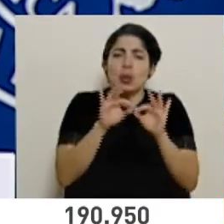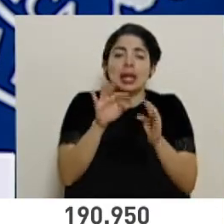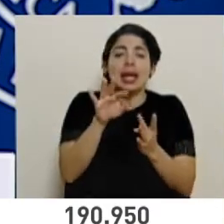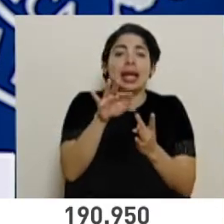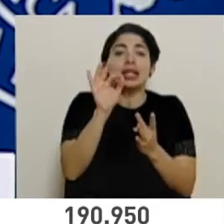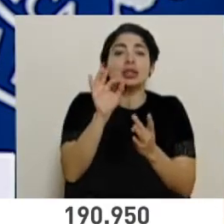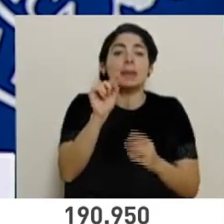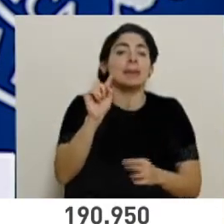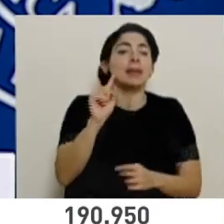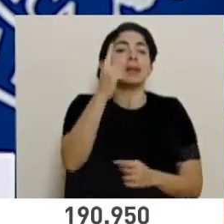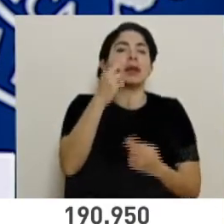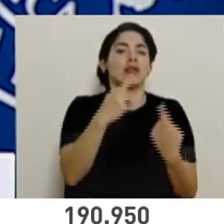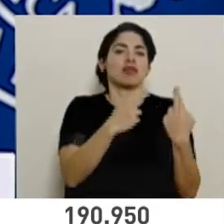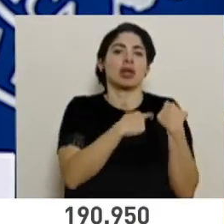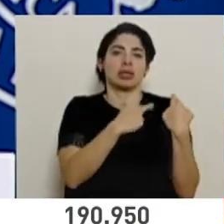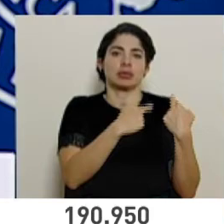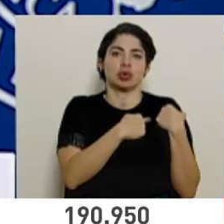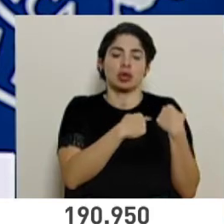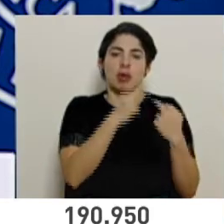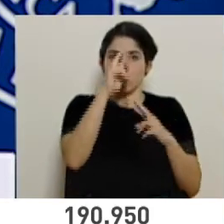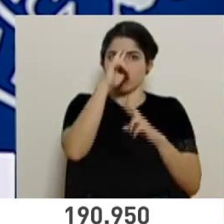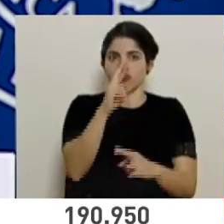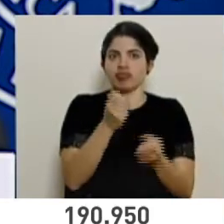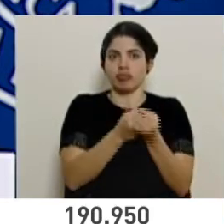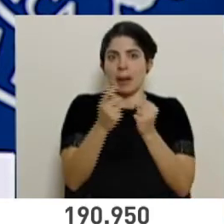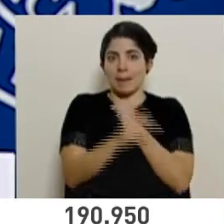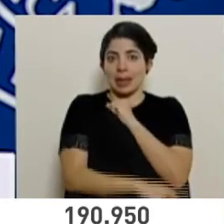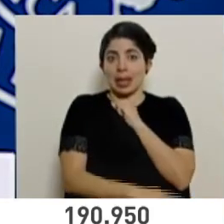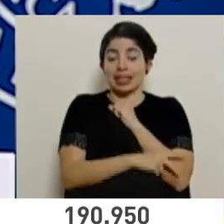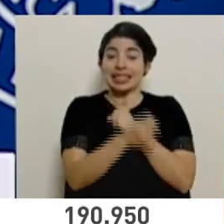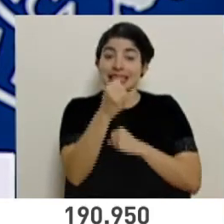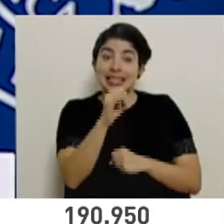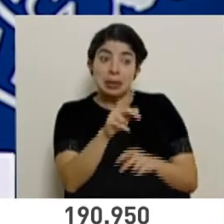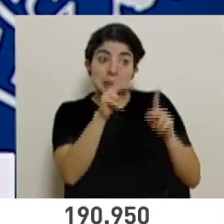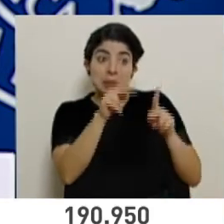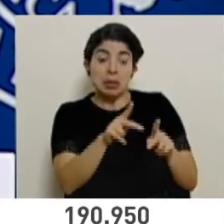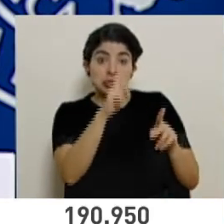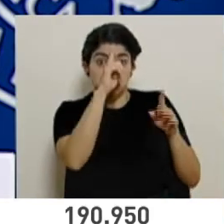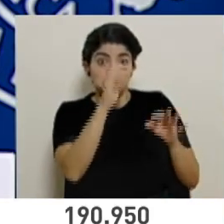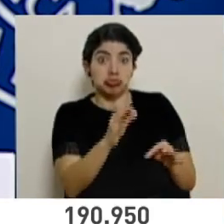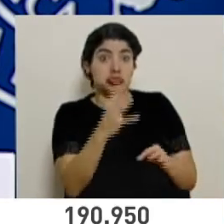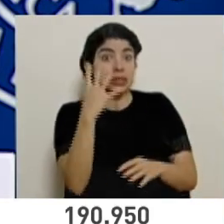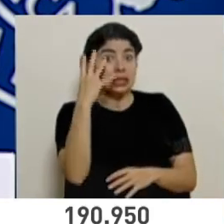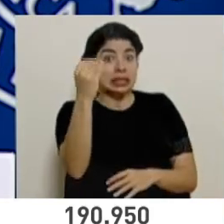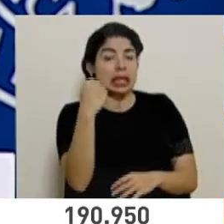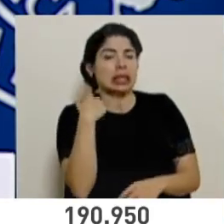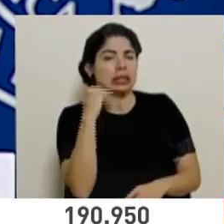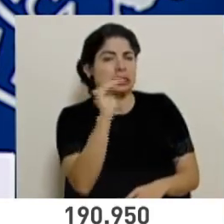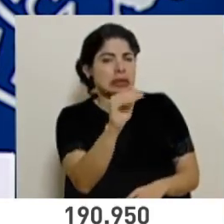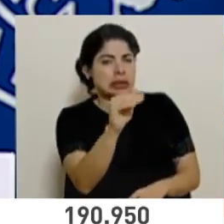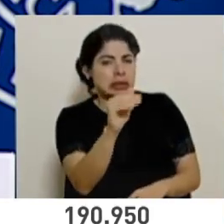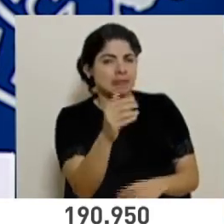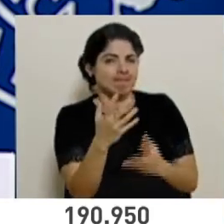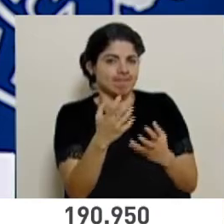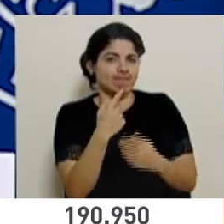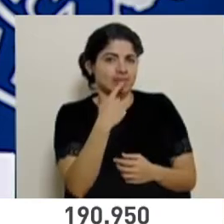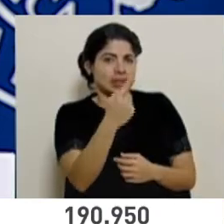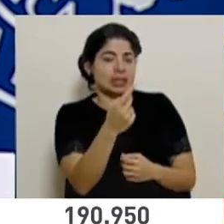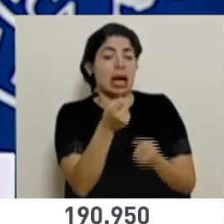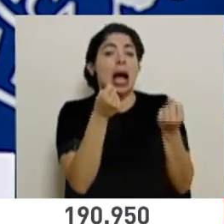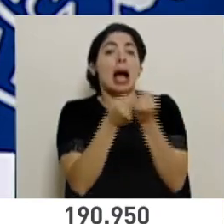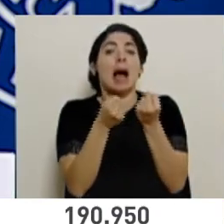la responsabilidad como forma de patriotismo. Aquellos que escojan salir de vacaciones, yo les quiero también hacer un llamado al